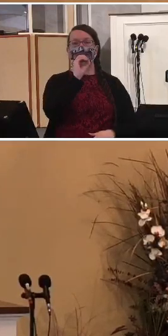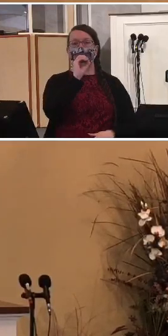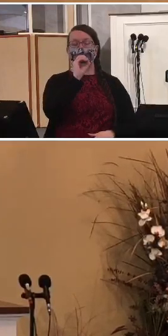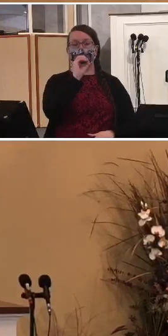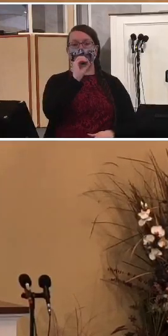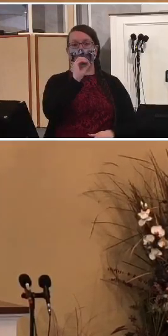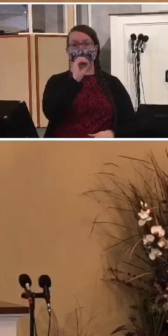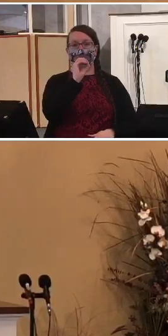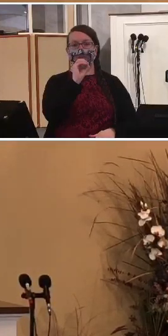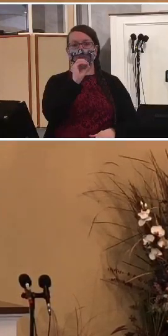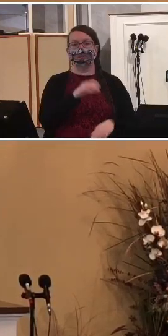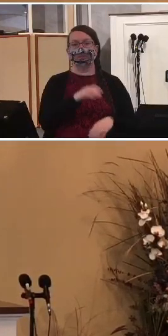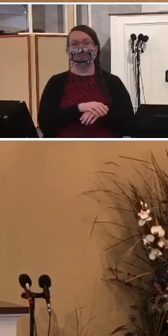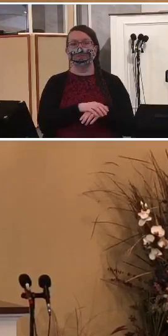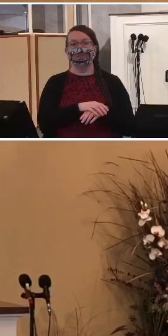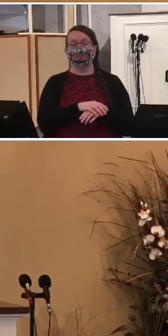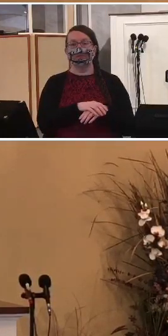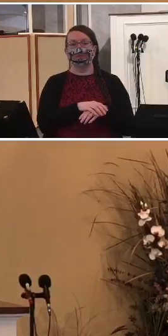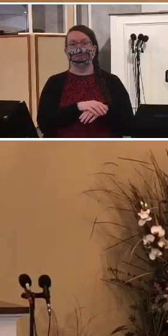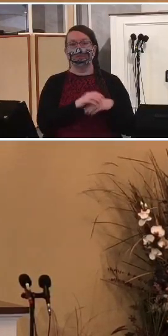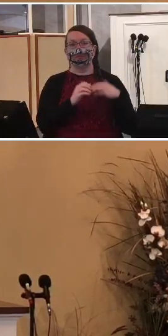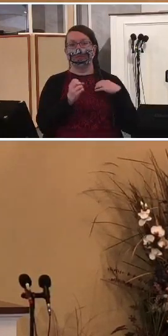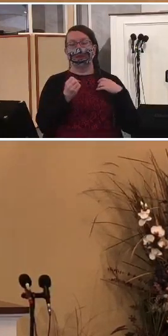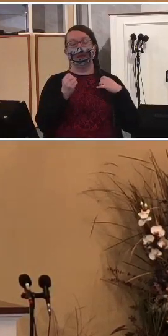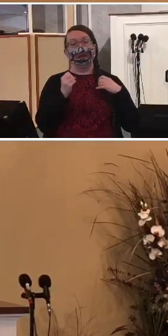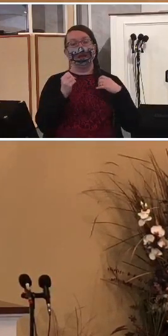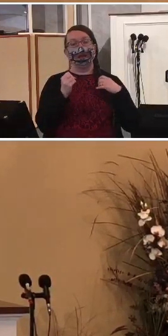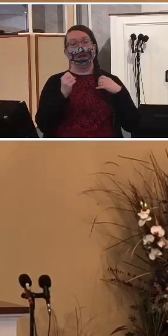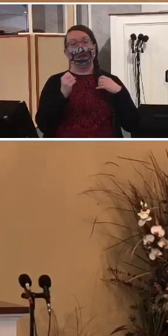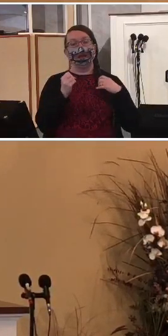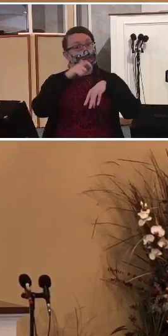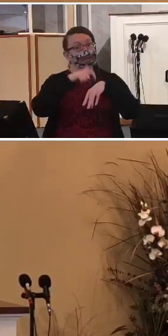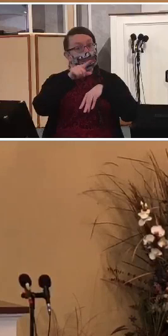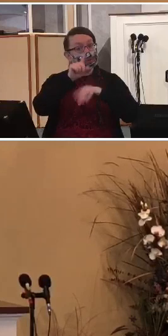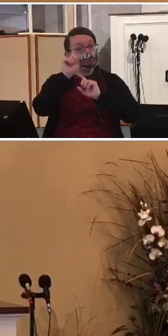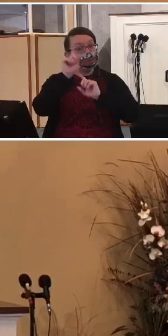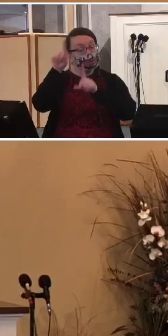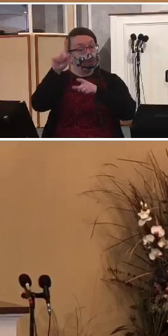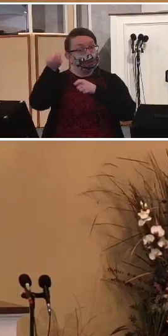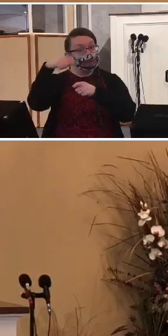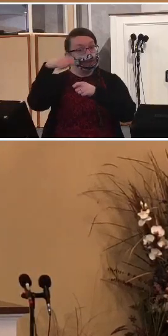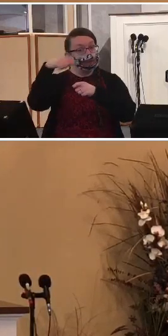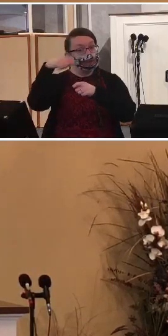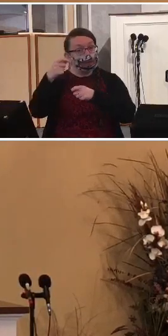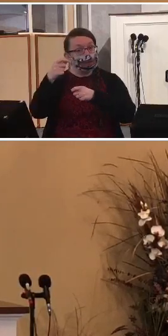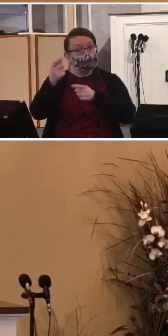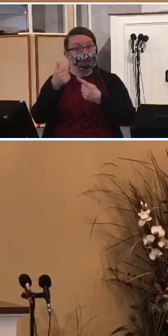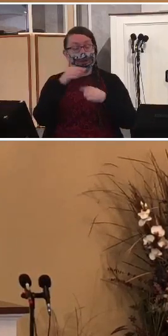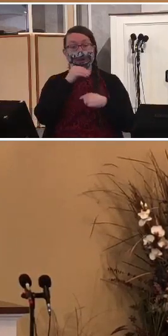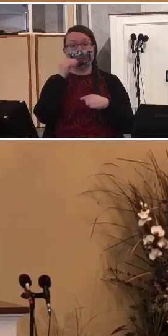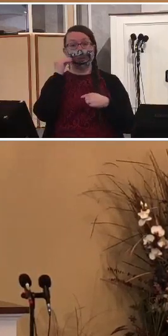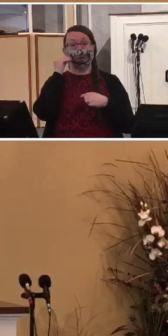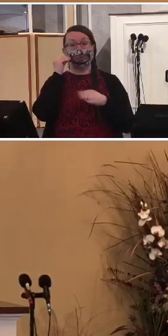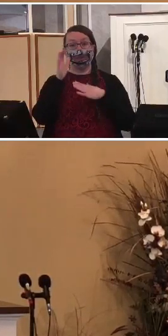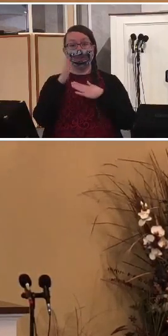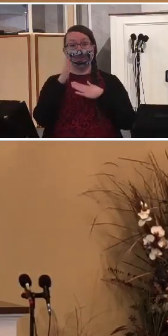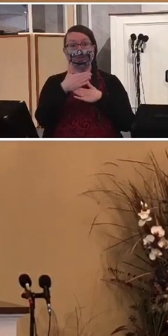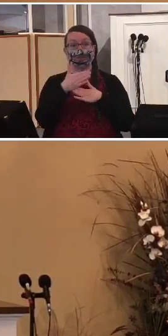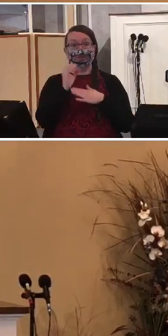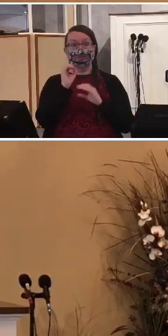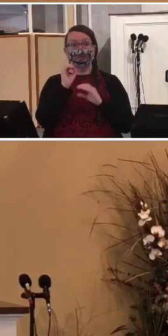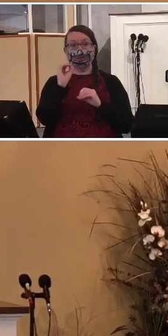para el día de hoy, la atrapada de todos sería cero. ¿Cuántos de ustedes han ido a pescar y han venido a la casa con